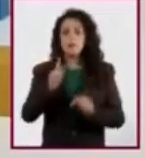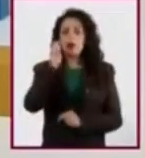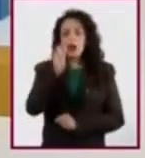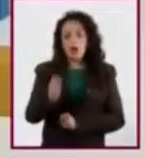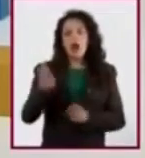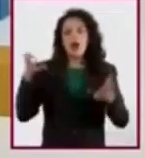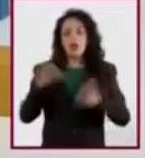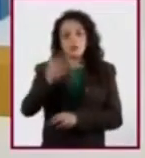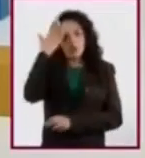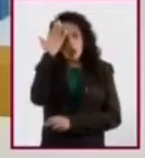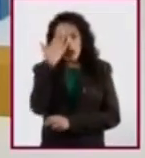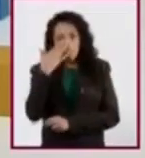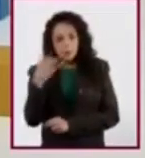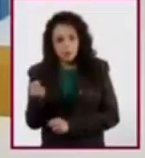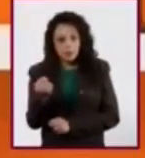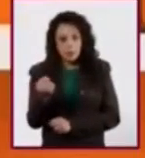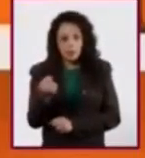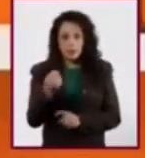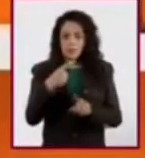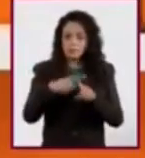y capacidades.